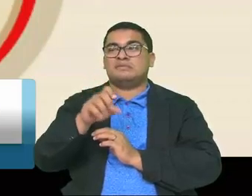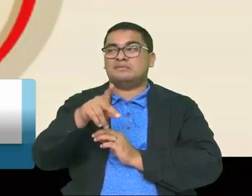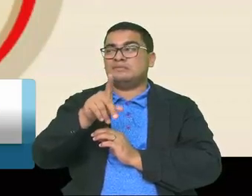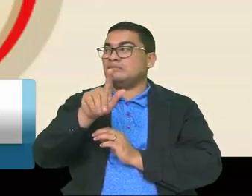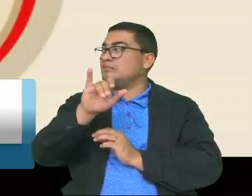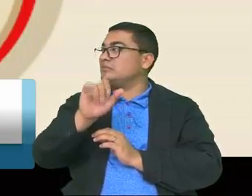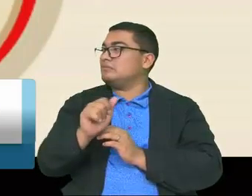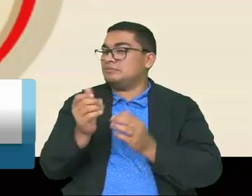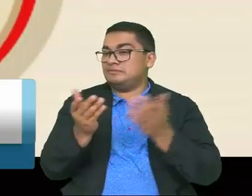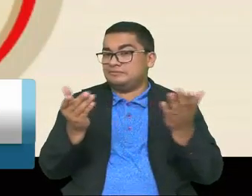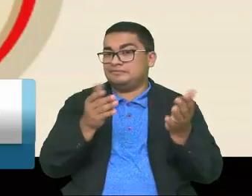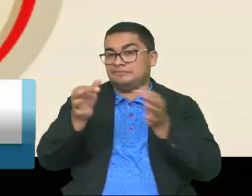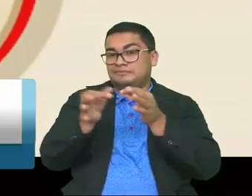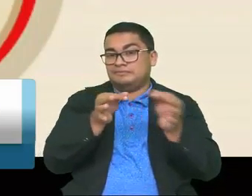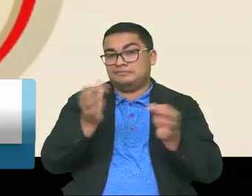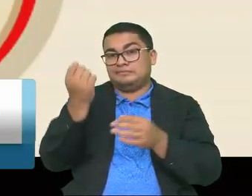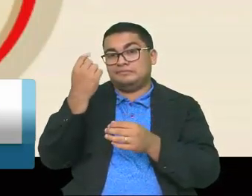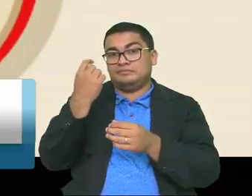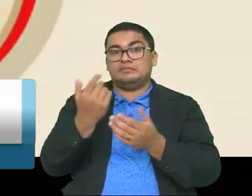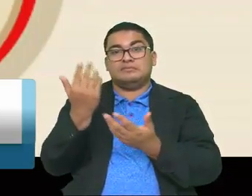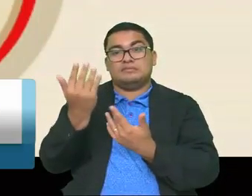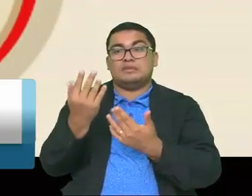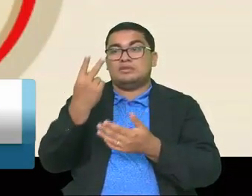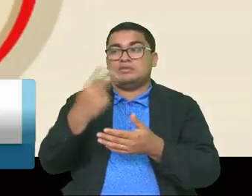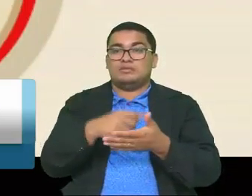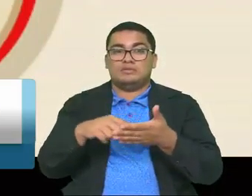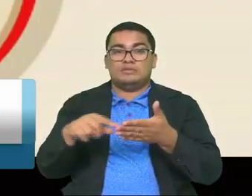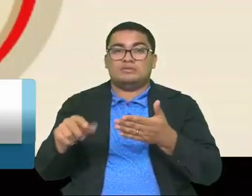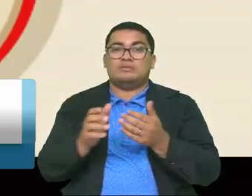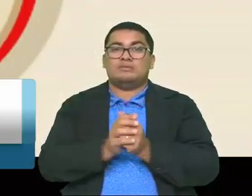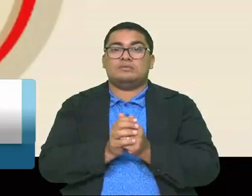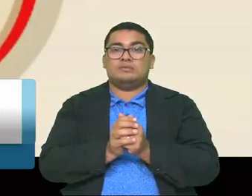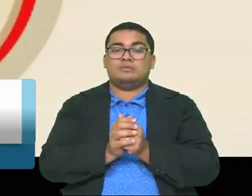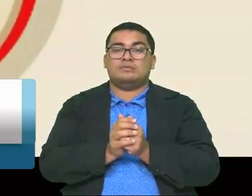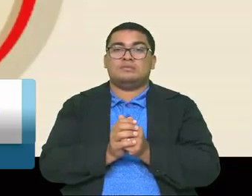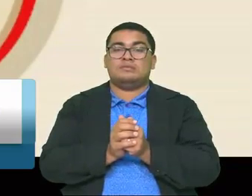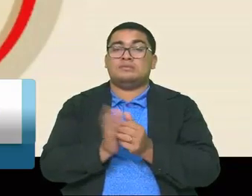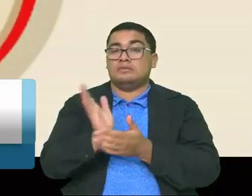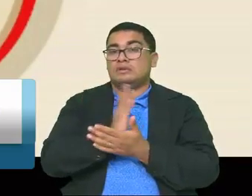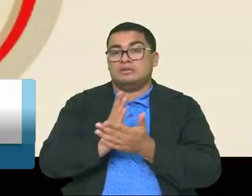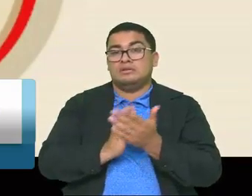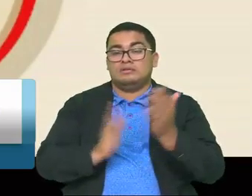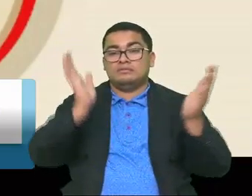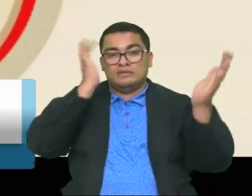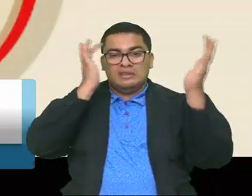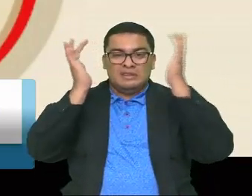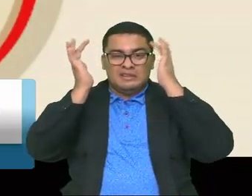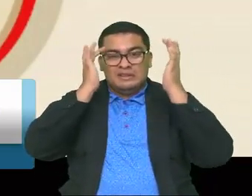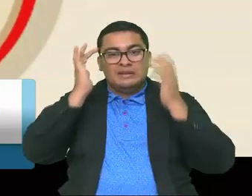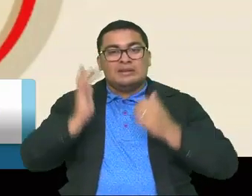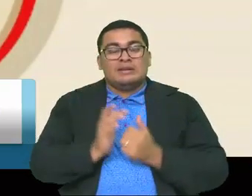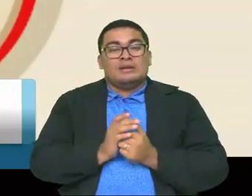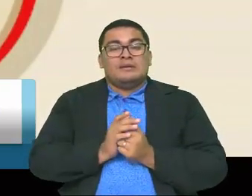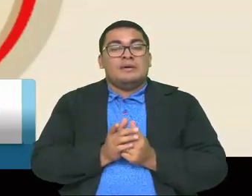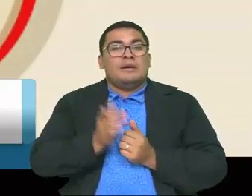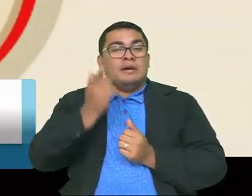cuando hablamos de la pérdida de la visión, decirle a la persona, al paciente, que puede recuperar su visión cuando